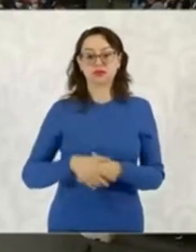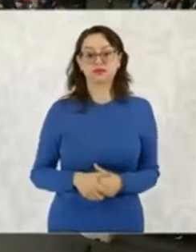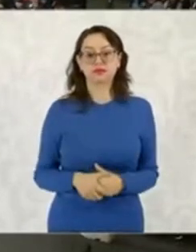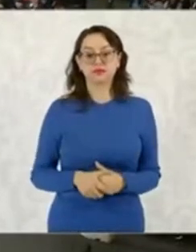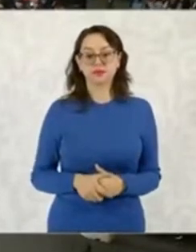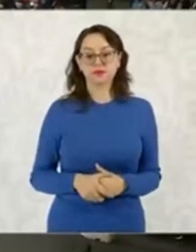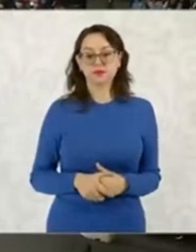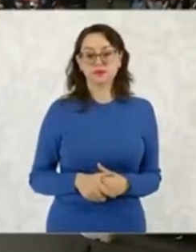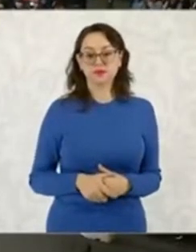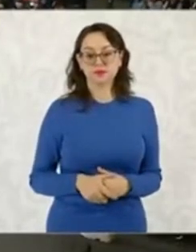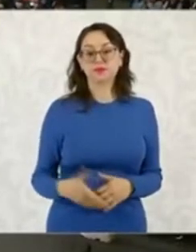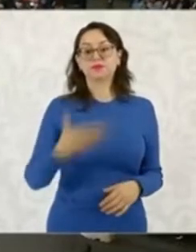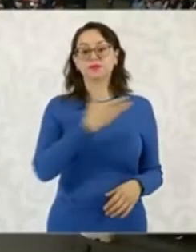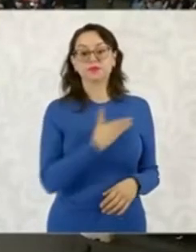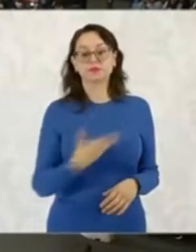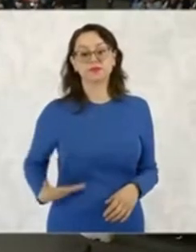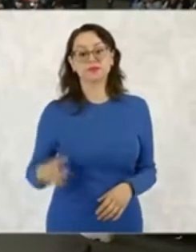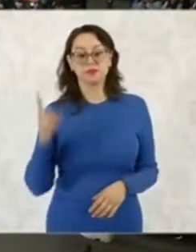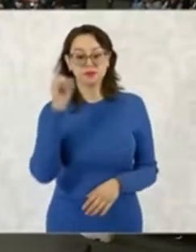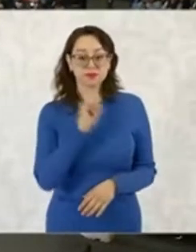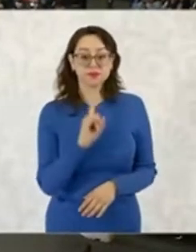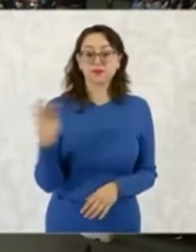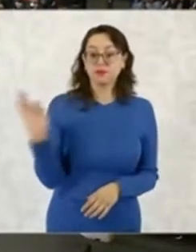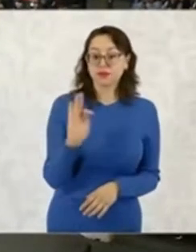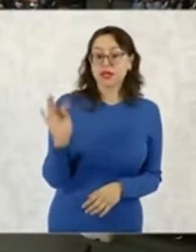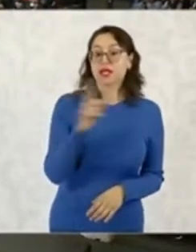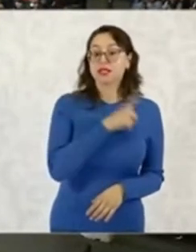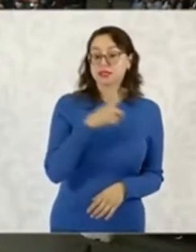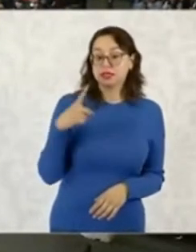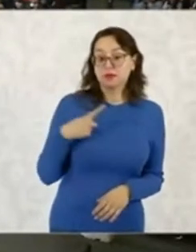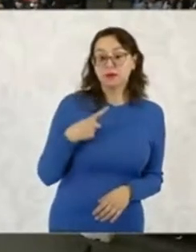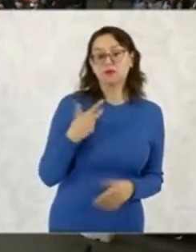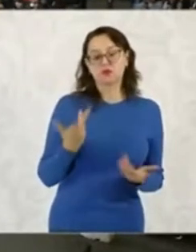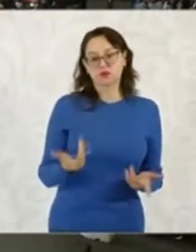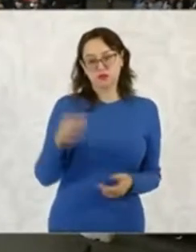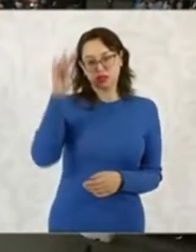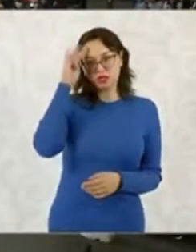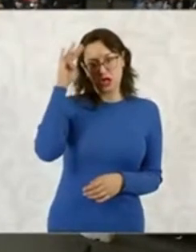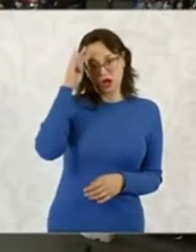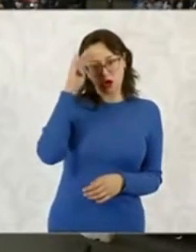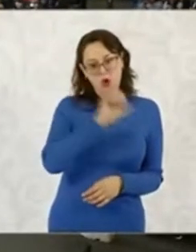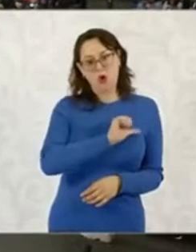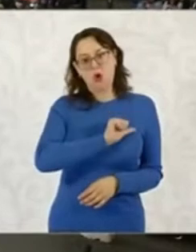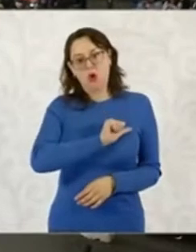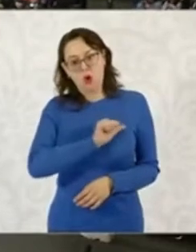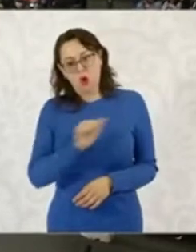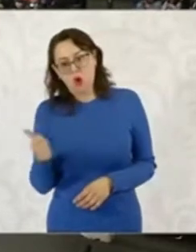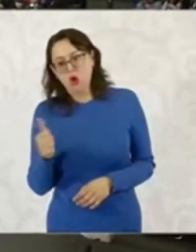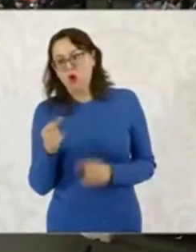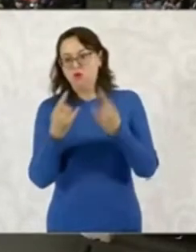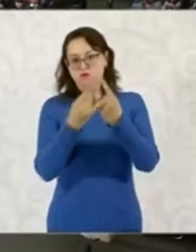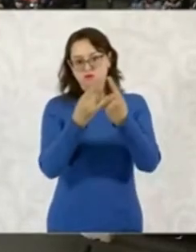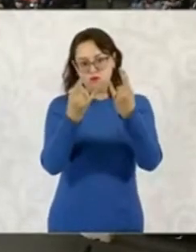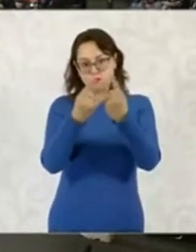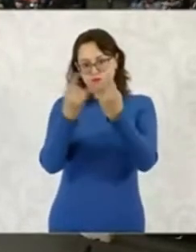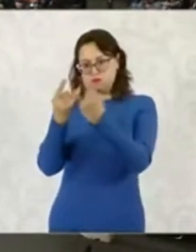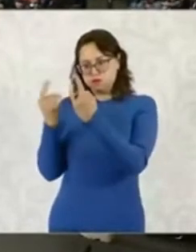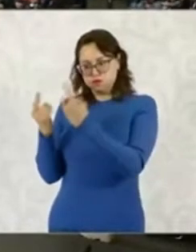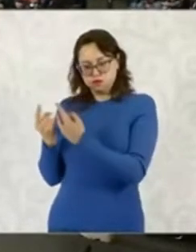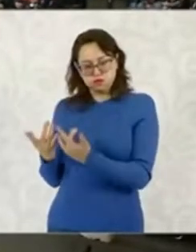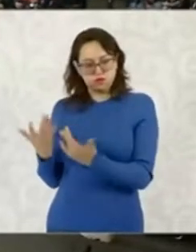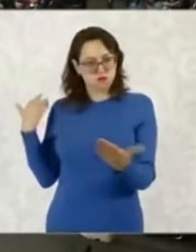Presidenta, quizá en ese análisis sea importante revisar otras narrativas que han ido acompañando también esta